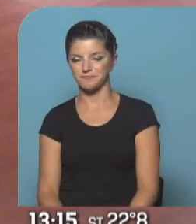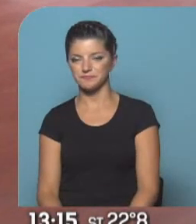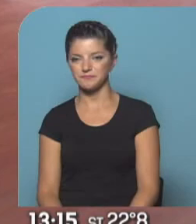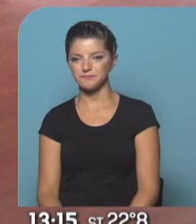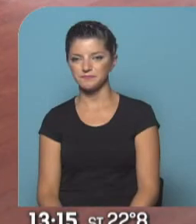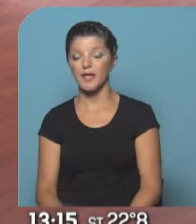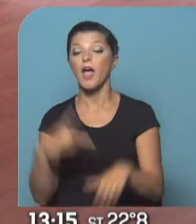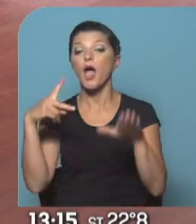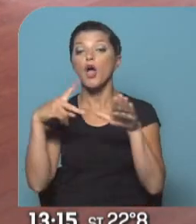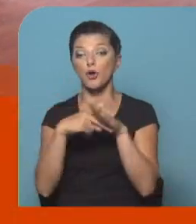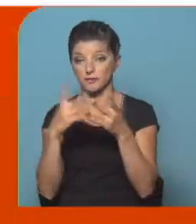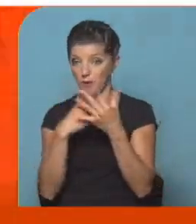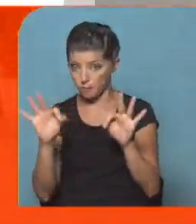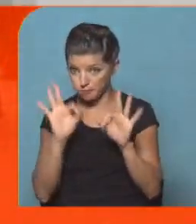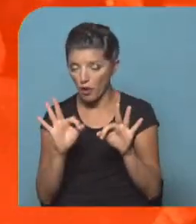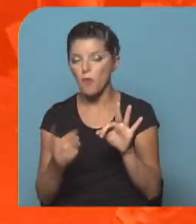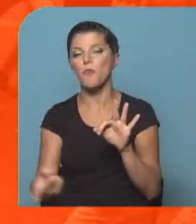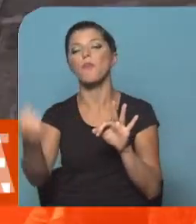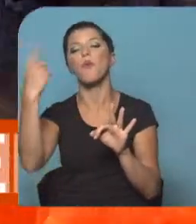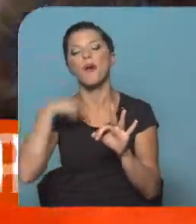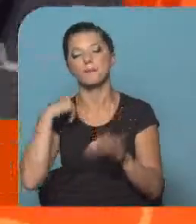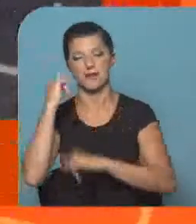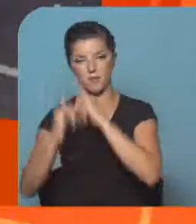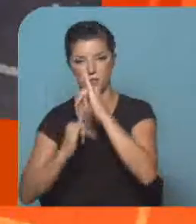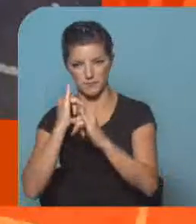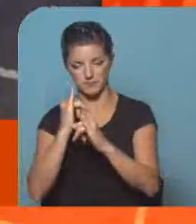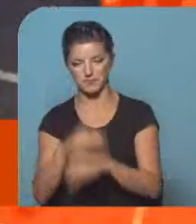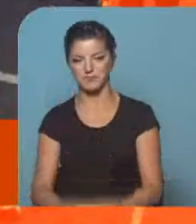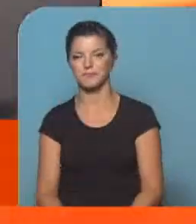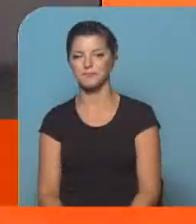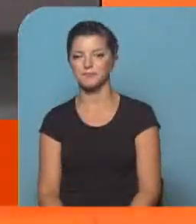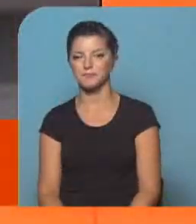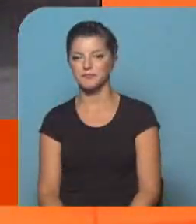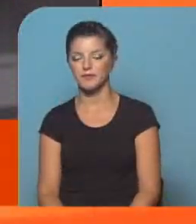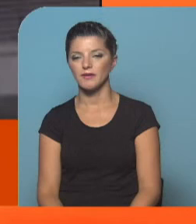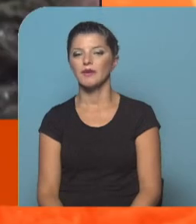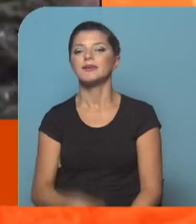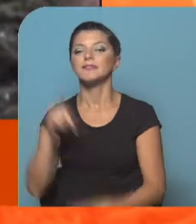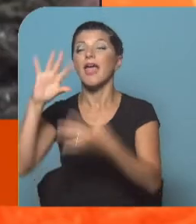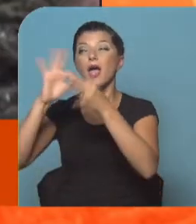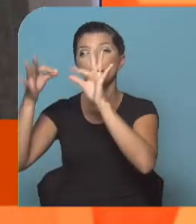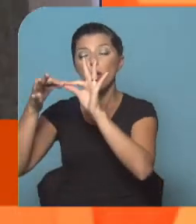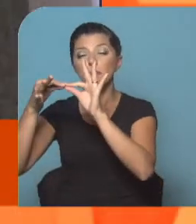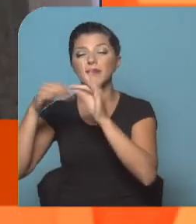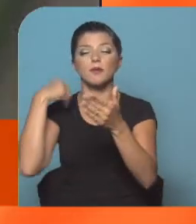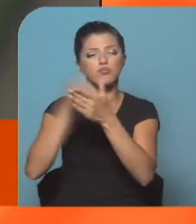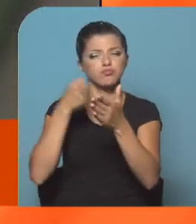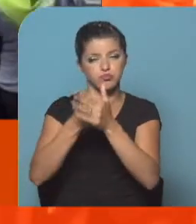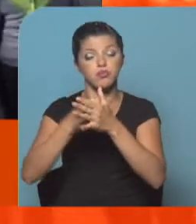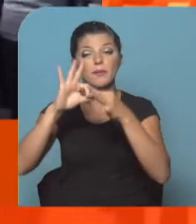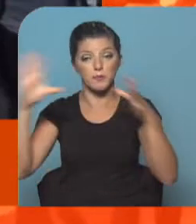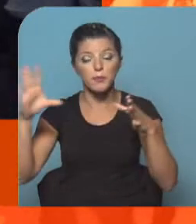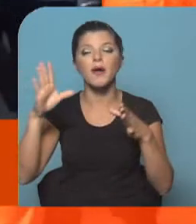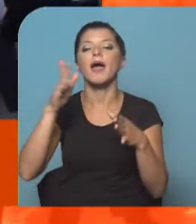Cuando regresemos, en instantes, separatismos en Europa. El País Vasco,